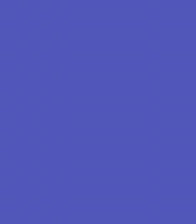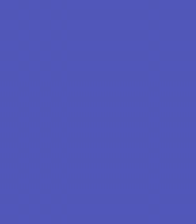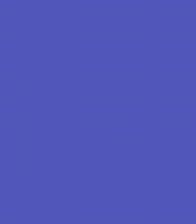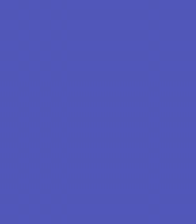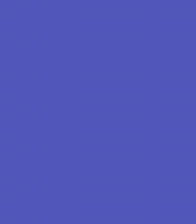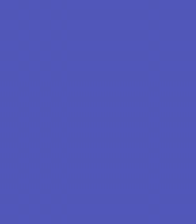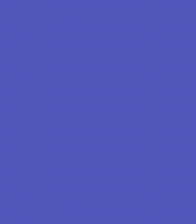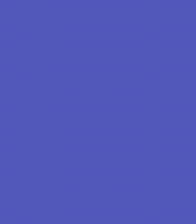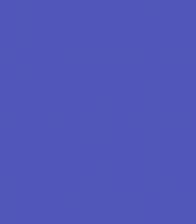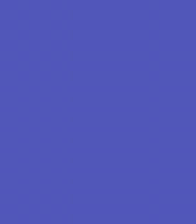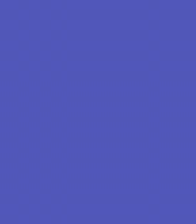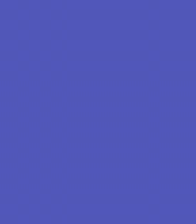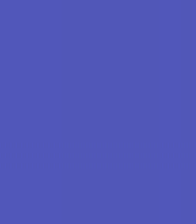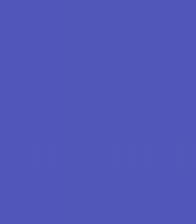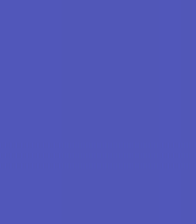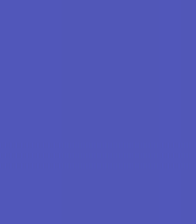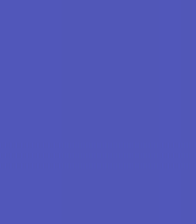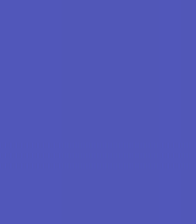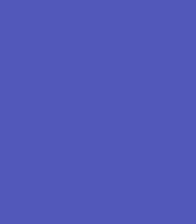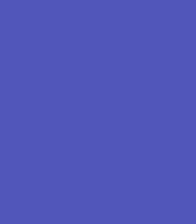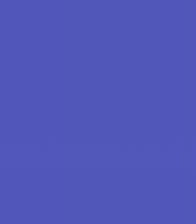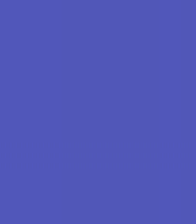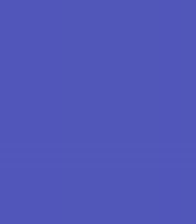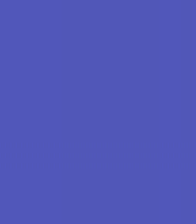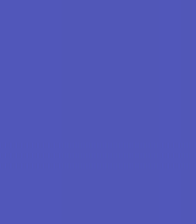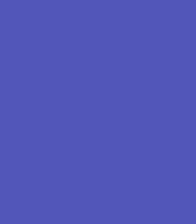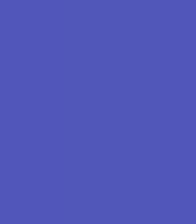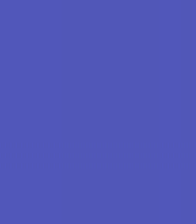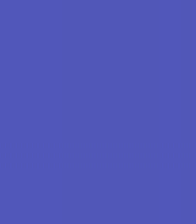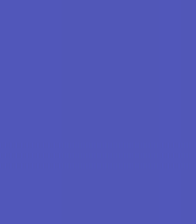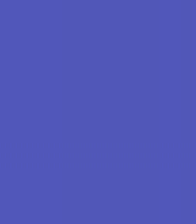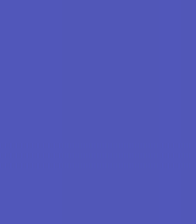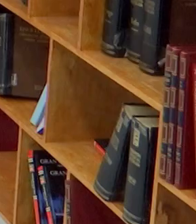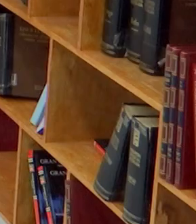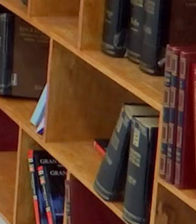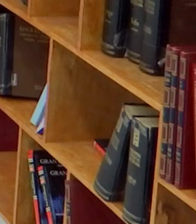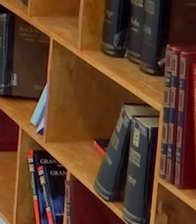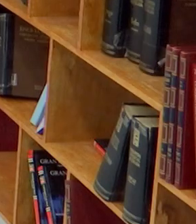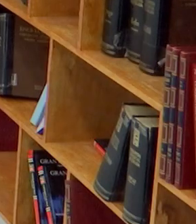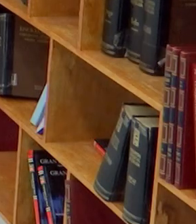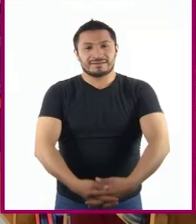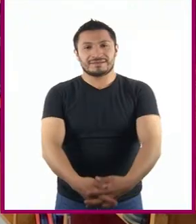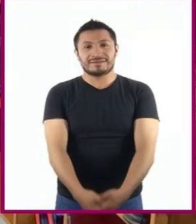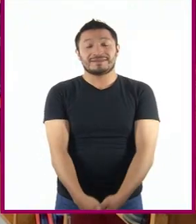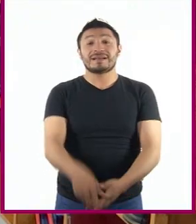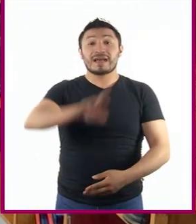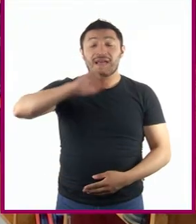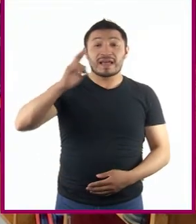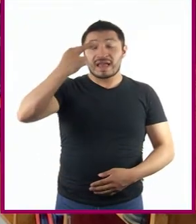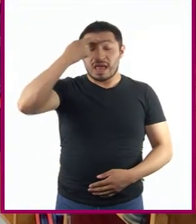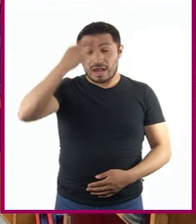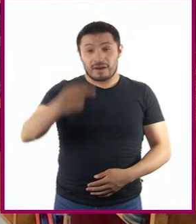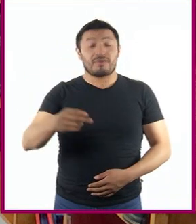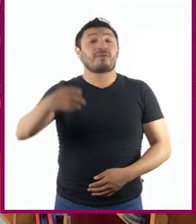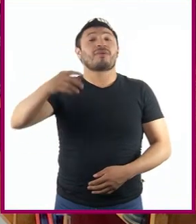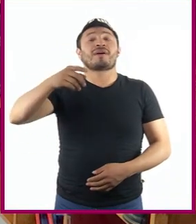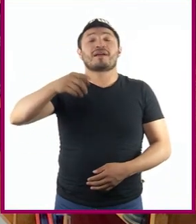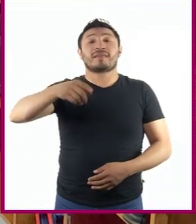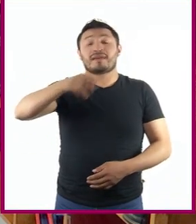pan de caja no tiene colesterol, pues nunca lo ha tenido. Recuerden que reconocer que existen